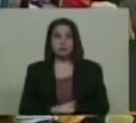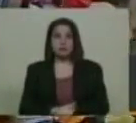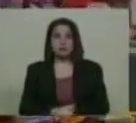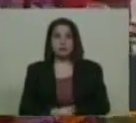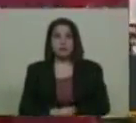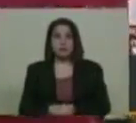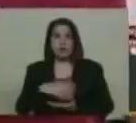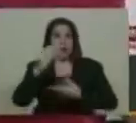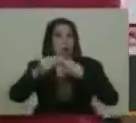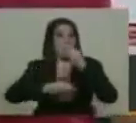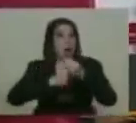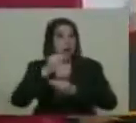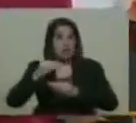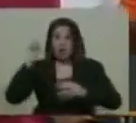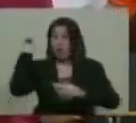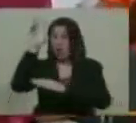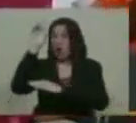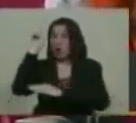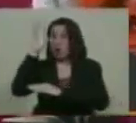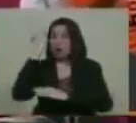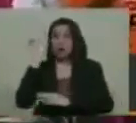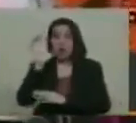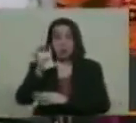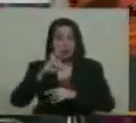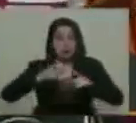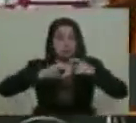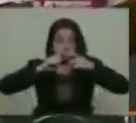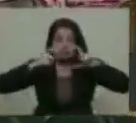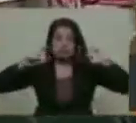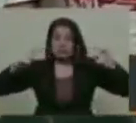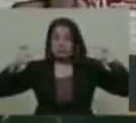Vamos a hacer el gran congreso de la patria.